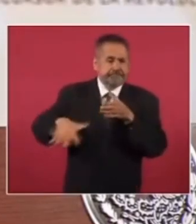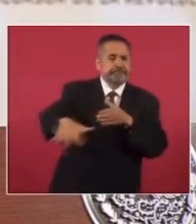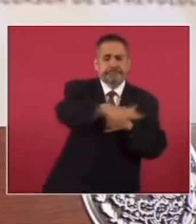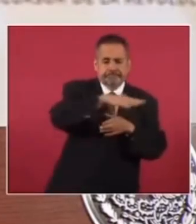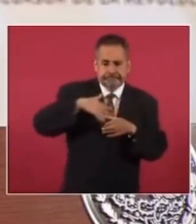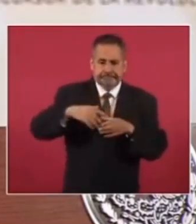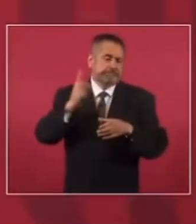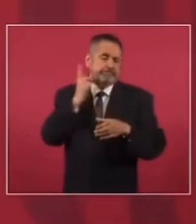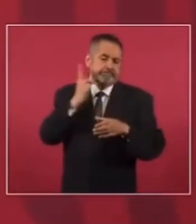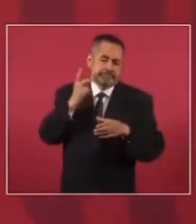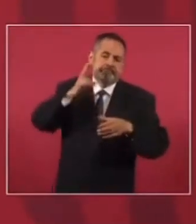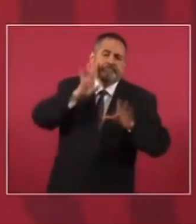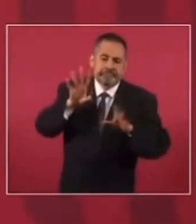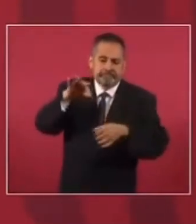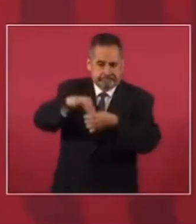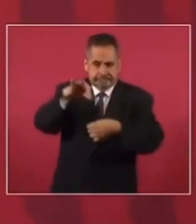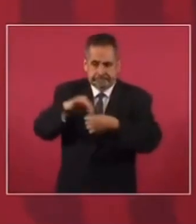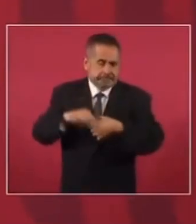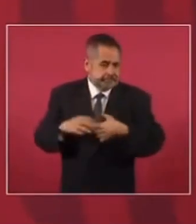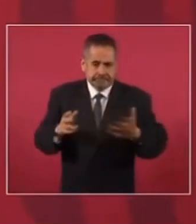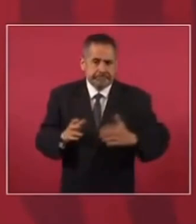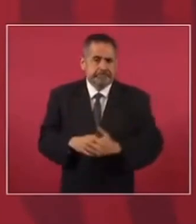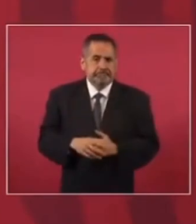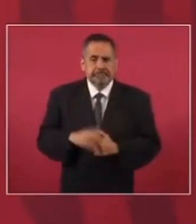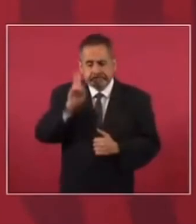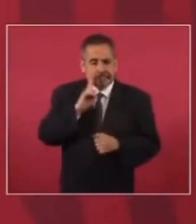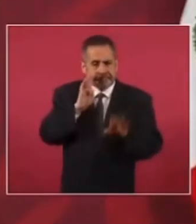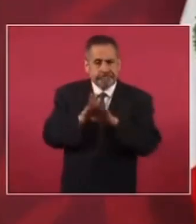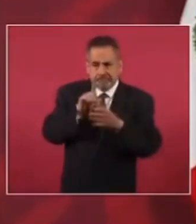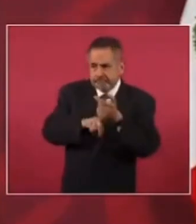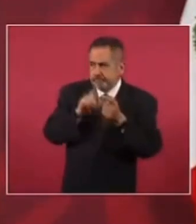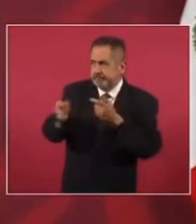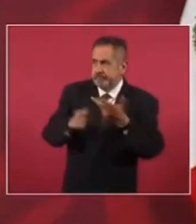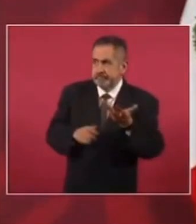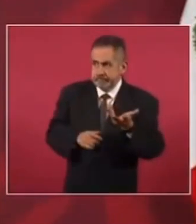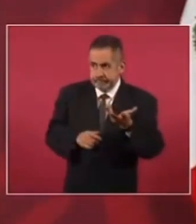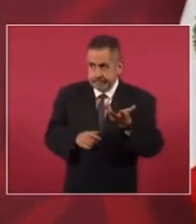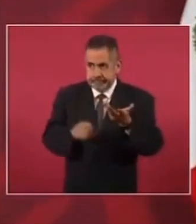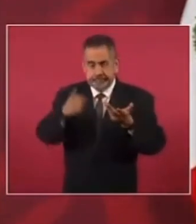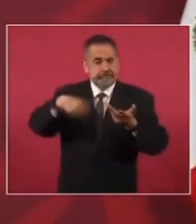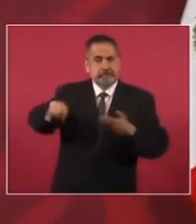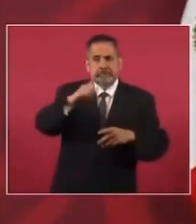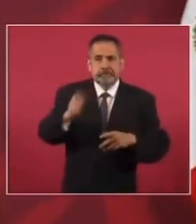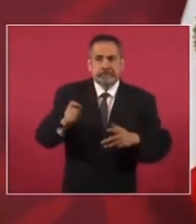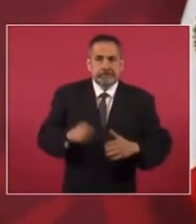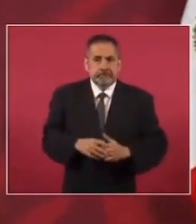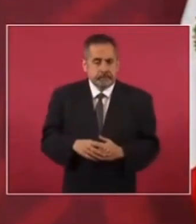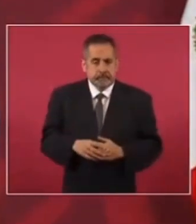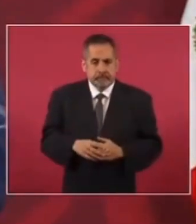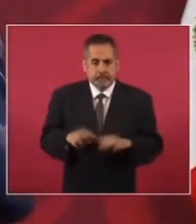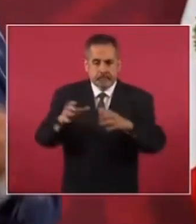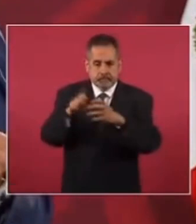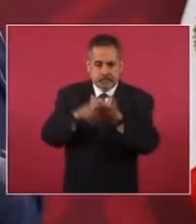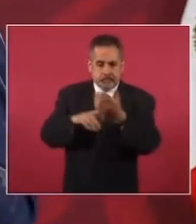es politiquería. Pero el presidente lo dijo muy claro, no va a retirar al ejército de las